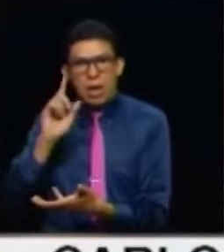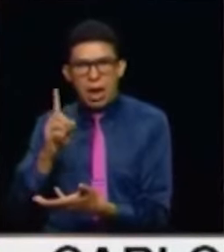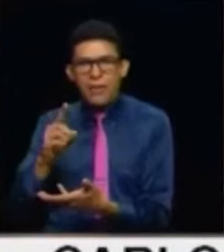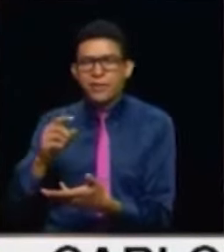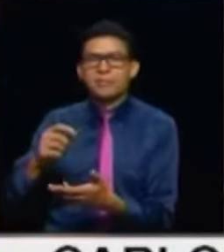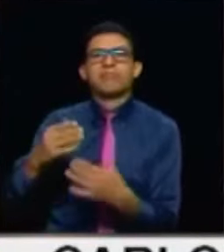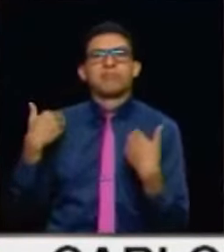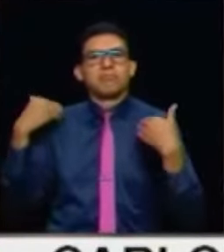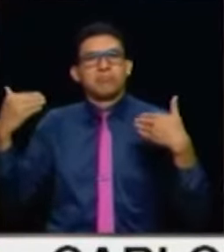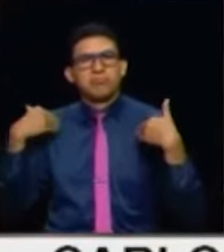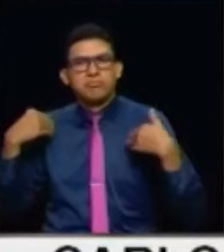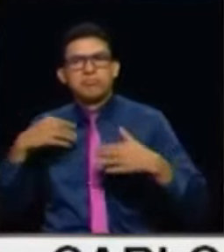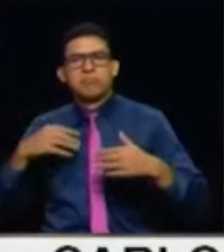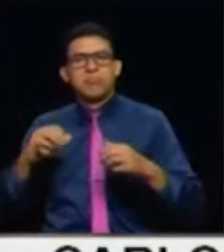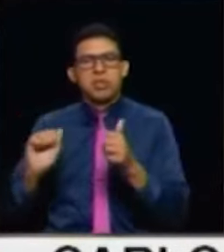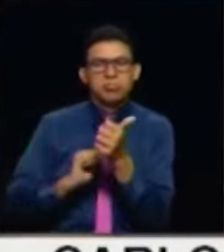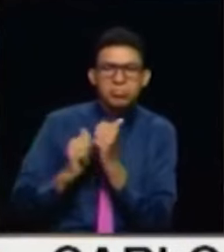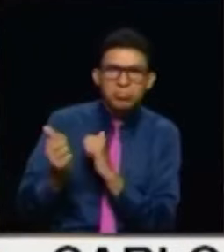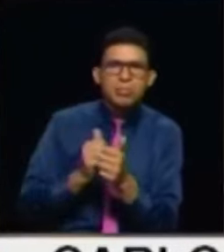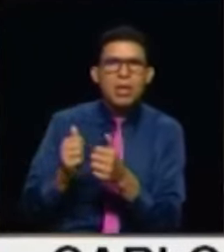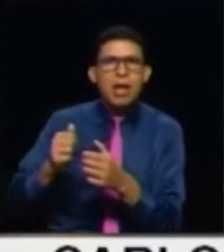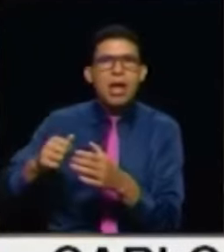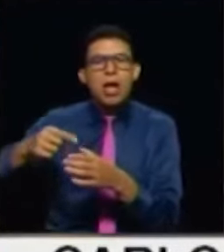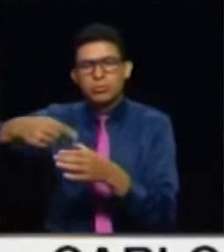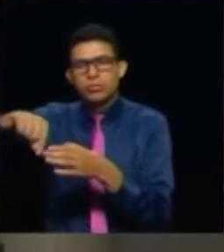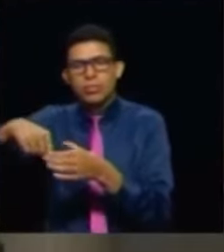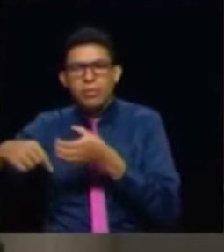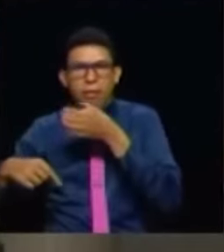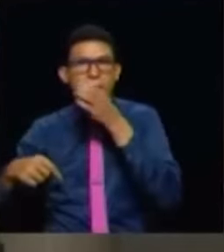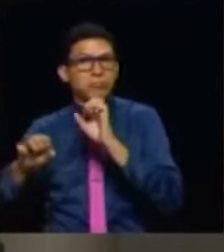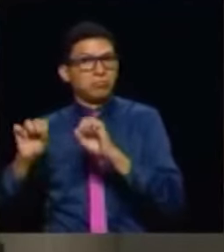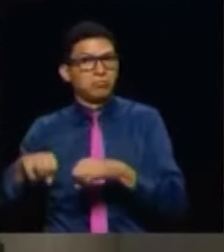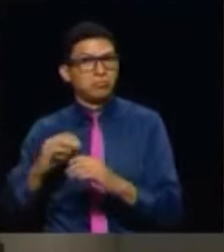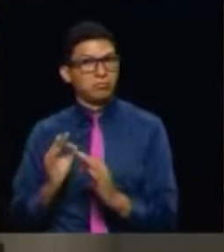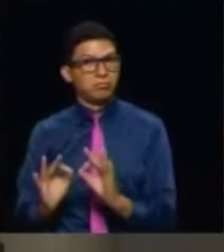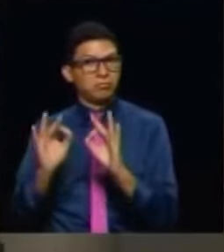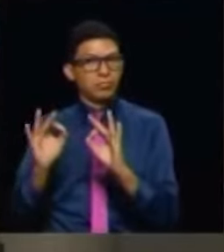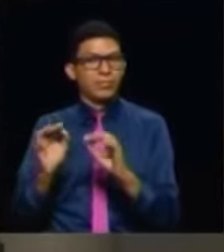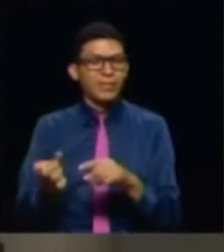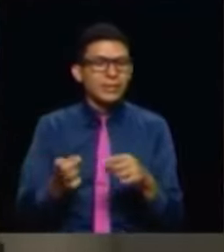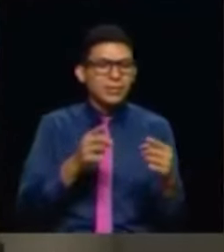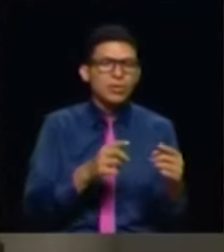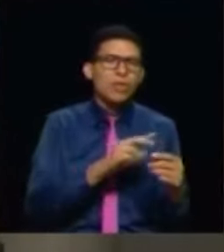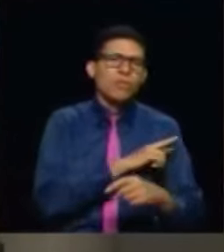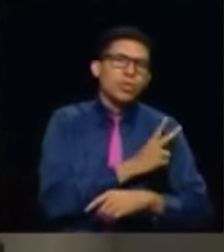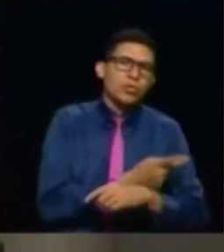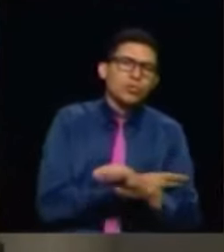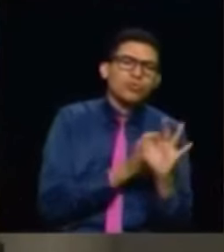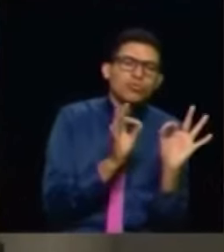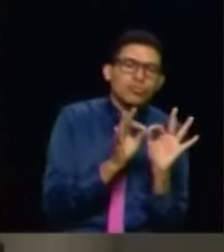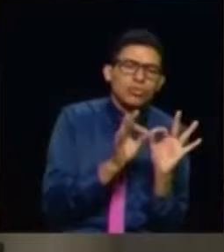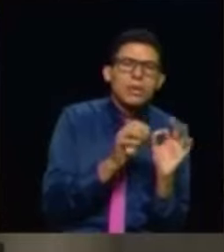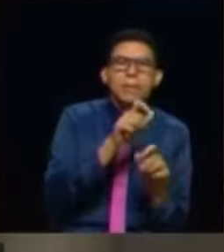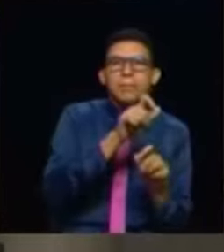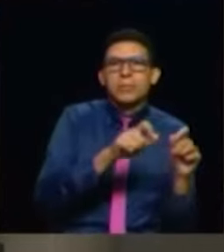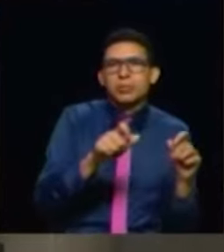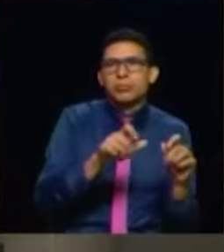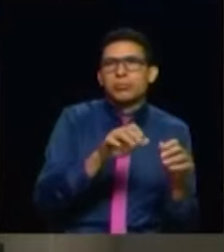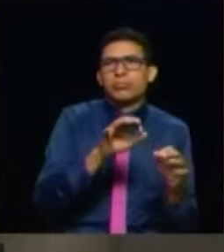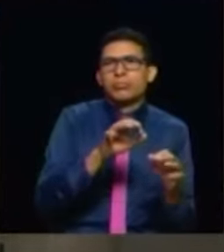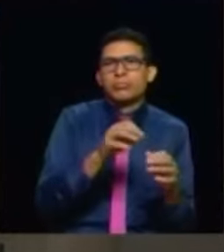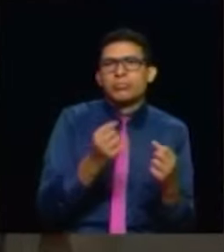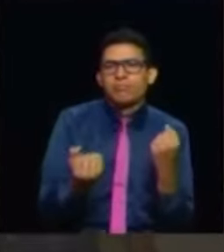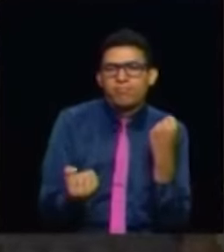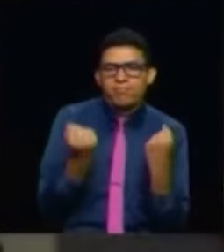física aeróbica, o hay suplementos dietarios con carbohidratos y suplementos vitamínicos, que es mucho más para personas que hacen